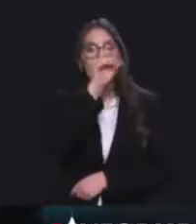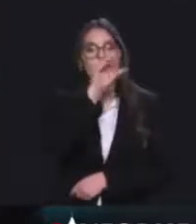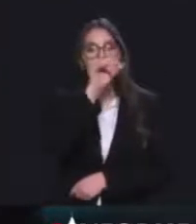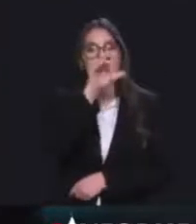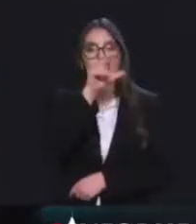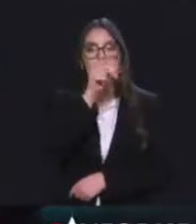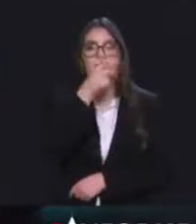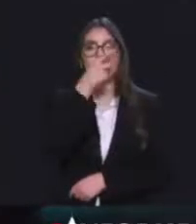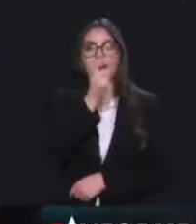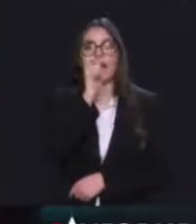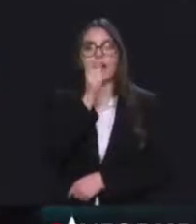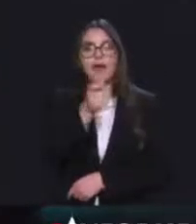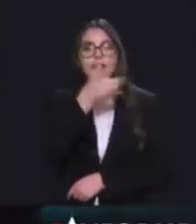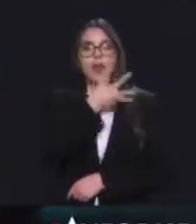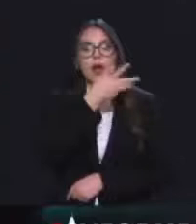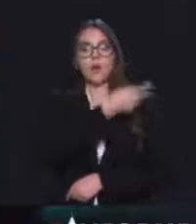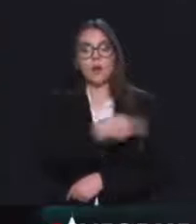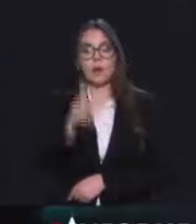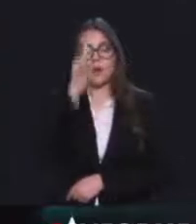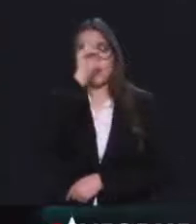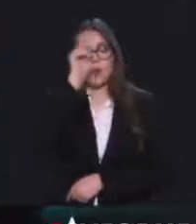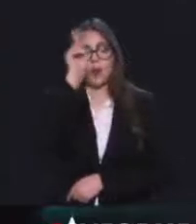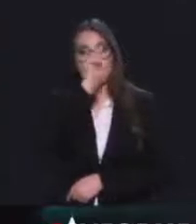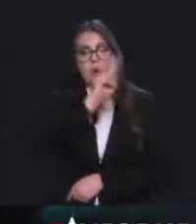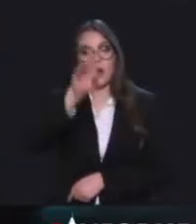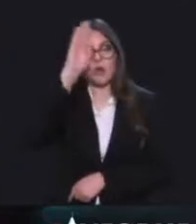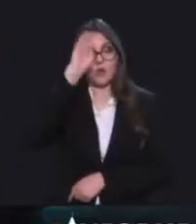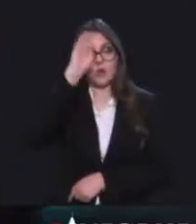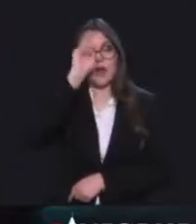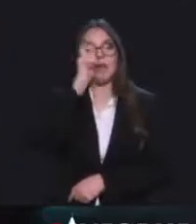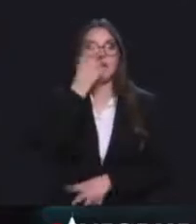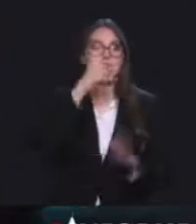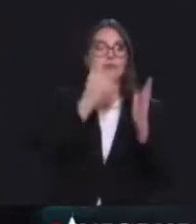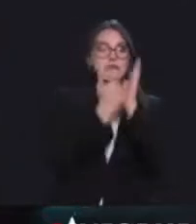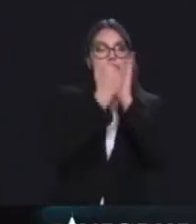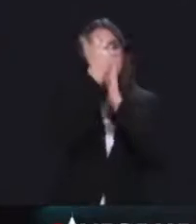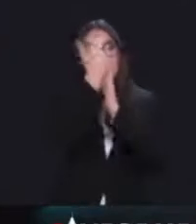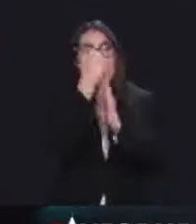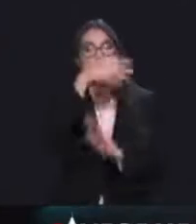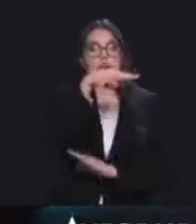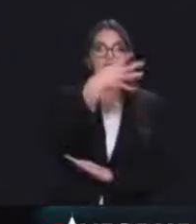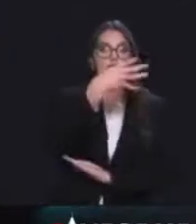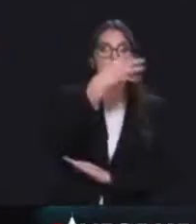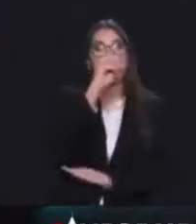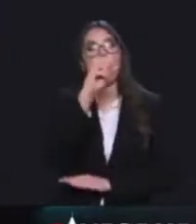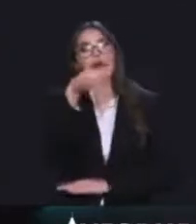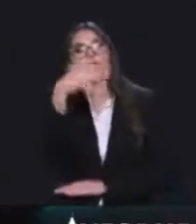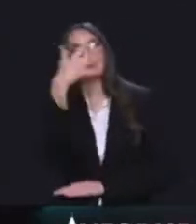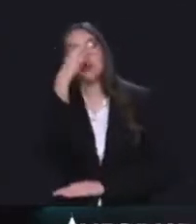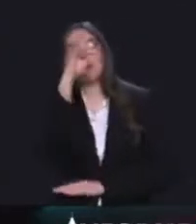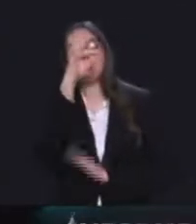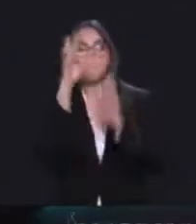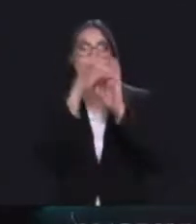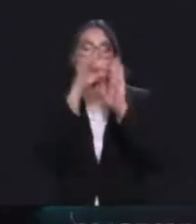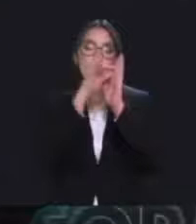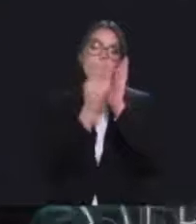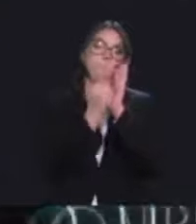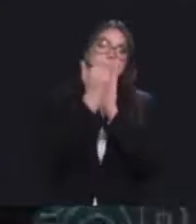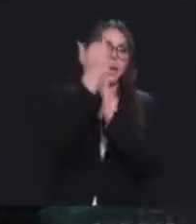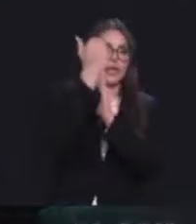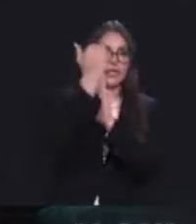pobreza extrema iba a incrementarse entre 14 y 15 puntos porcentuales, ¿no? O sea, alrededor de 10 millones de personas más.